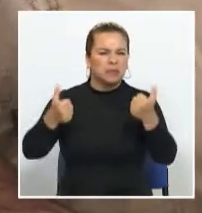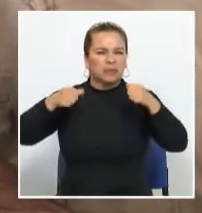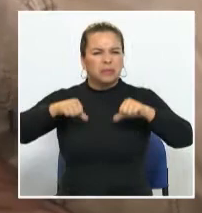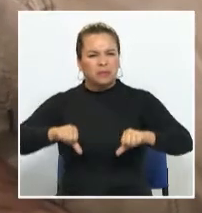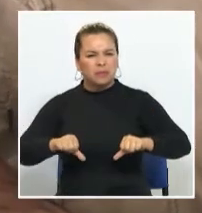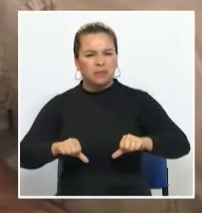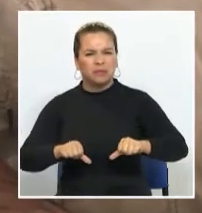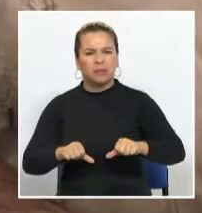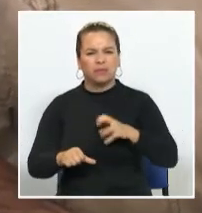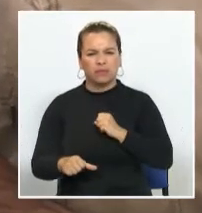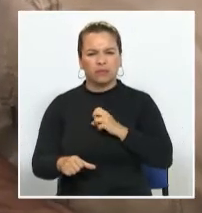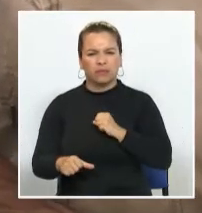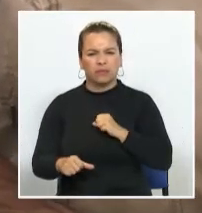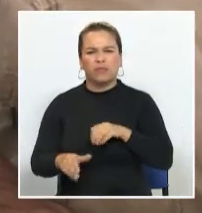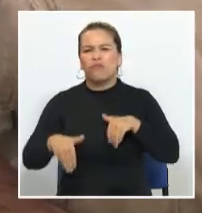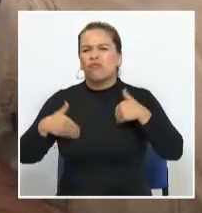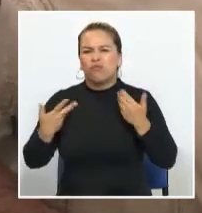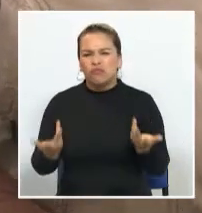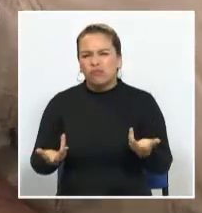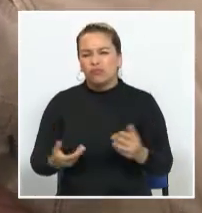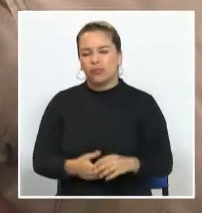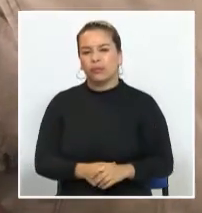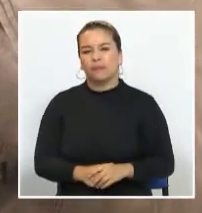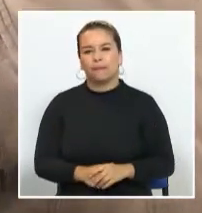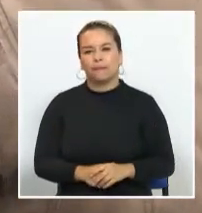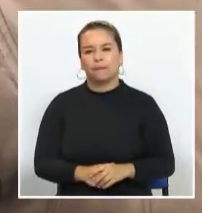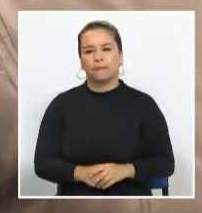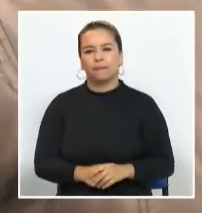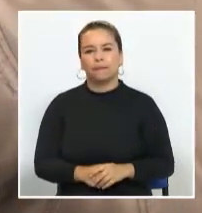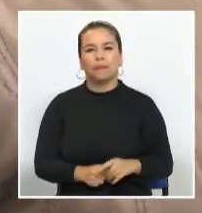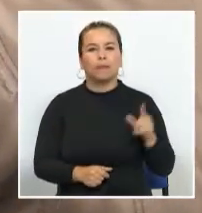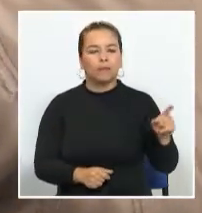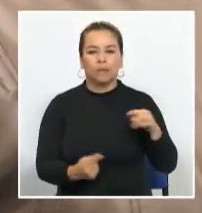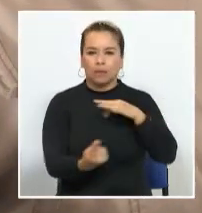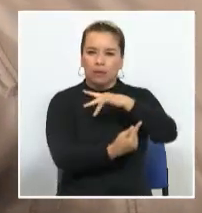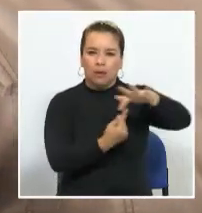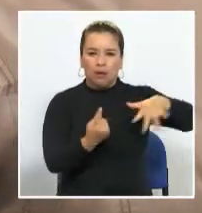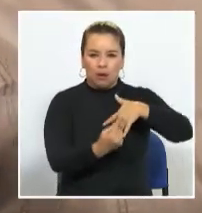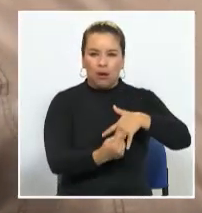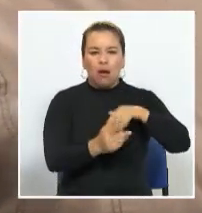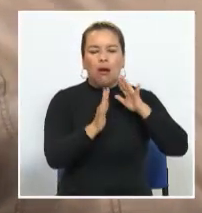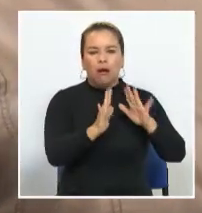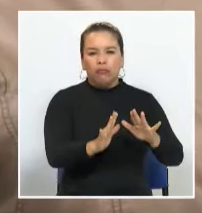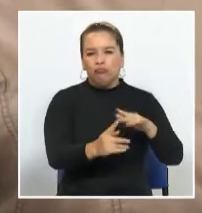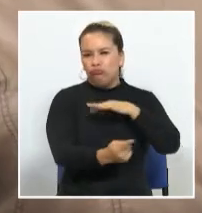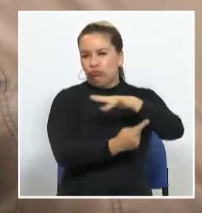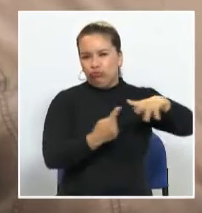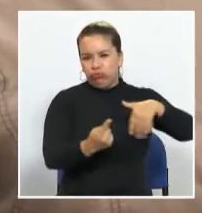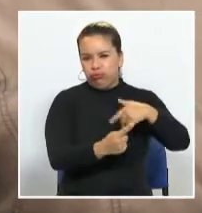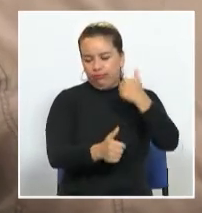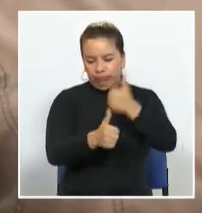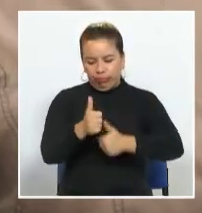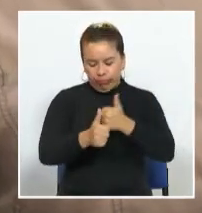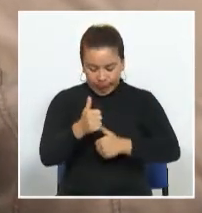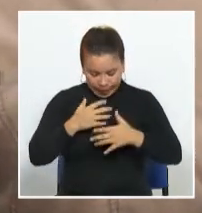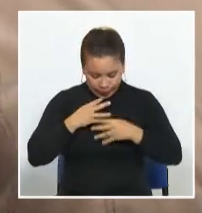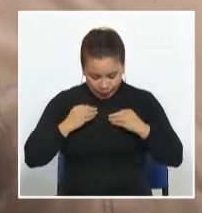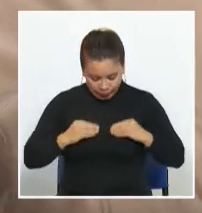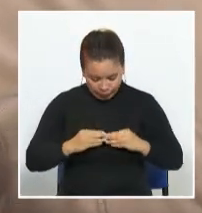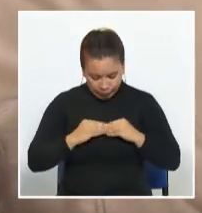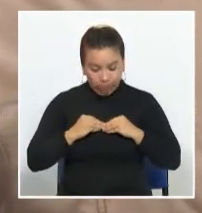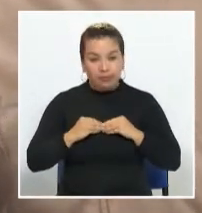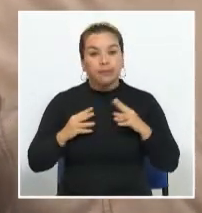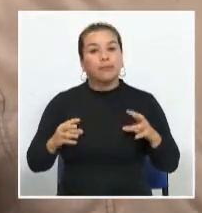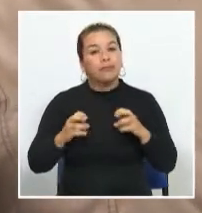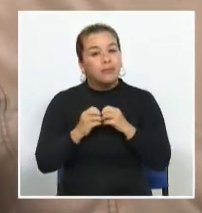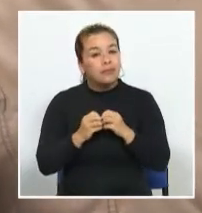para expulsar esa sangre, cómo es la condición de cada una de sus válvulas y el dato más importante tal